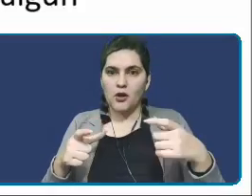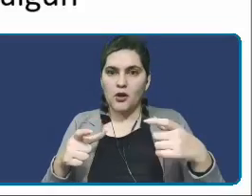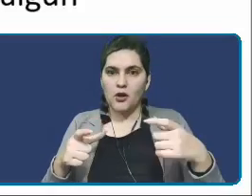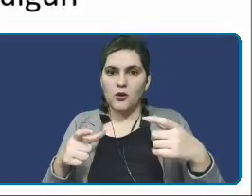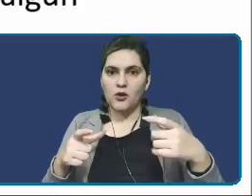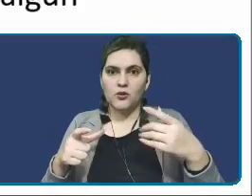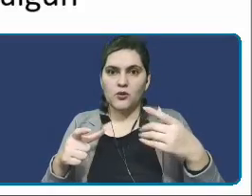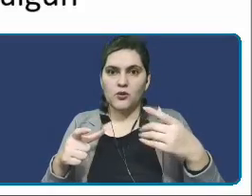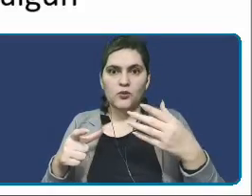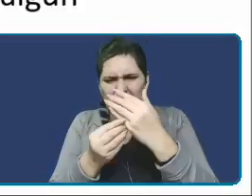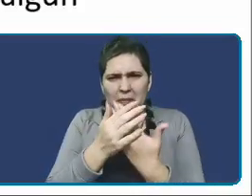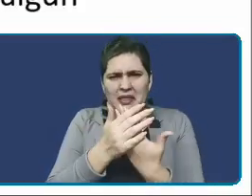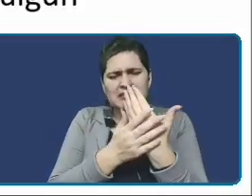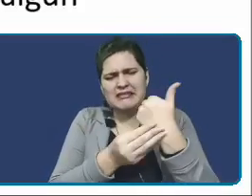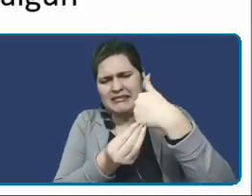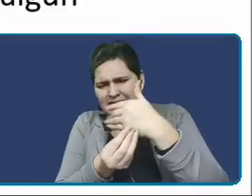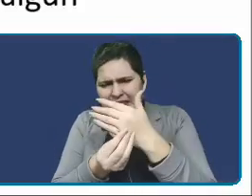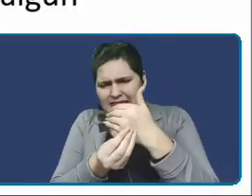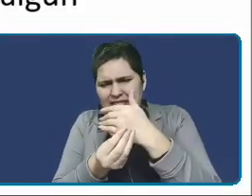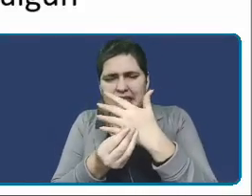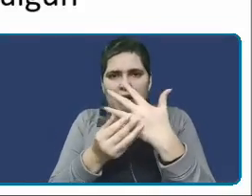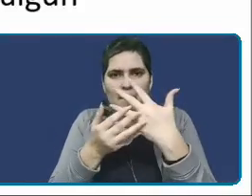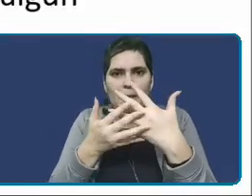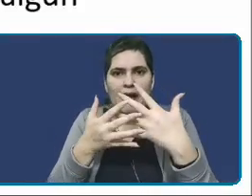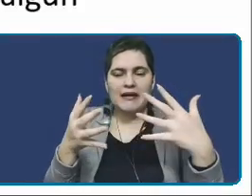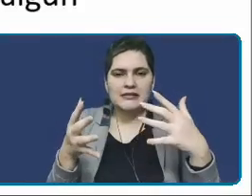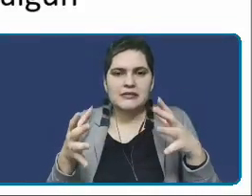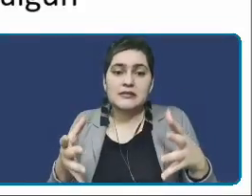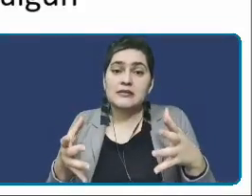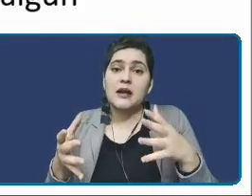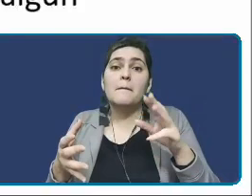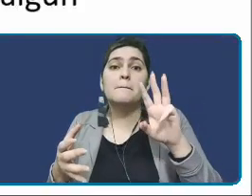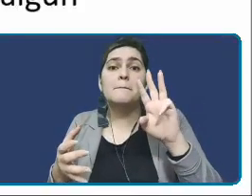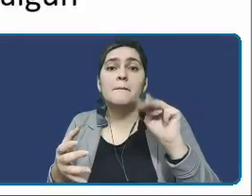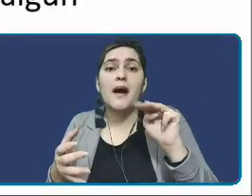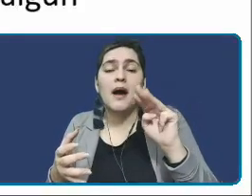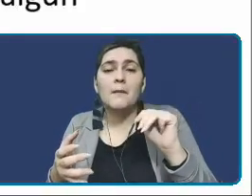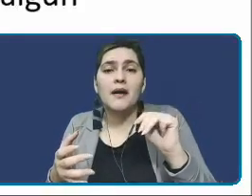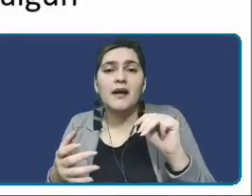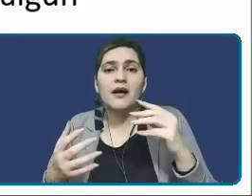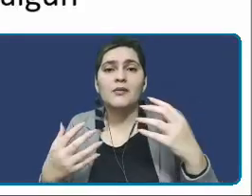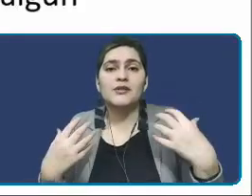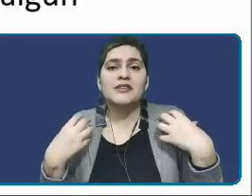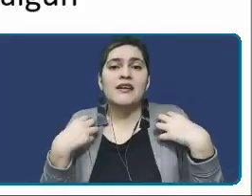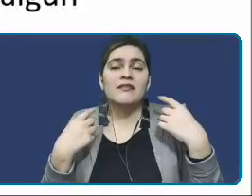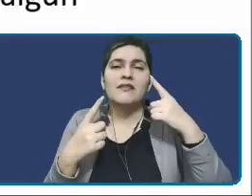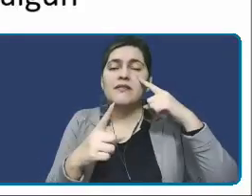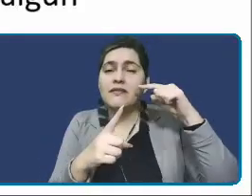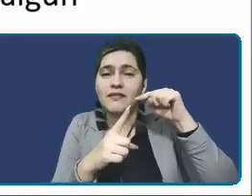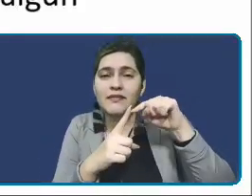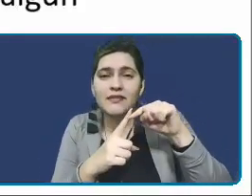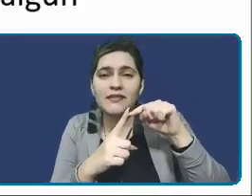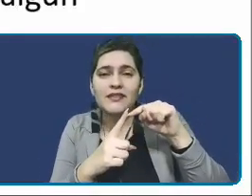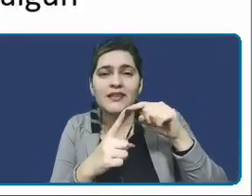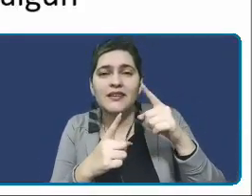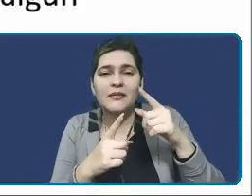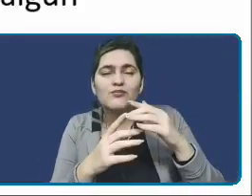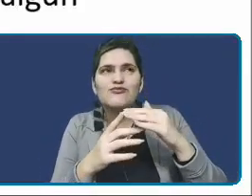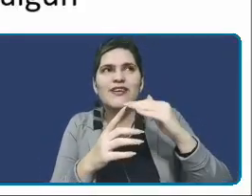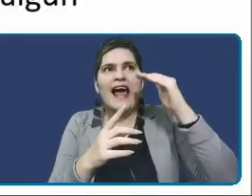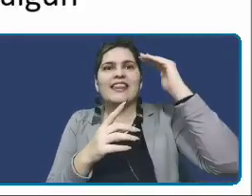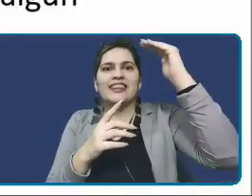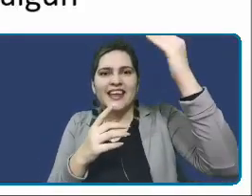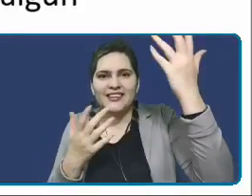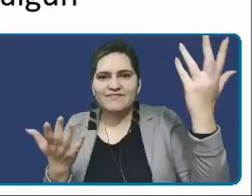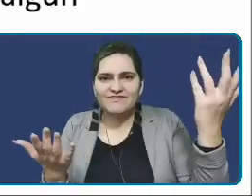preparando algo. Entonces se establece ahí para la madre una meta y una expectativa muy alta. Entonces